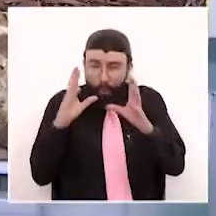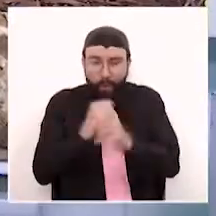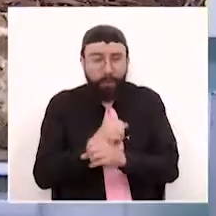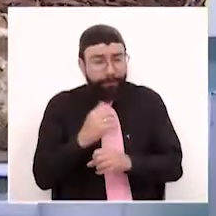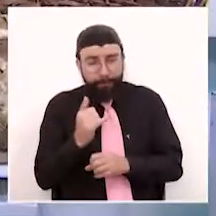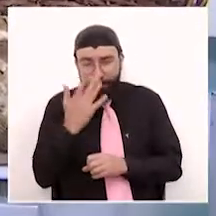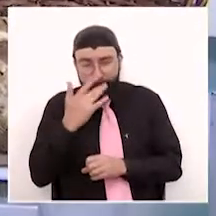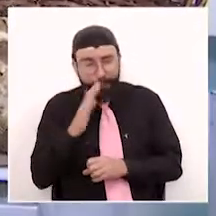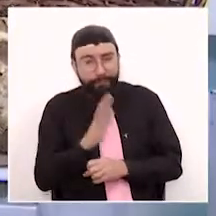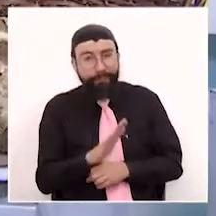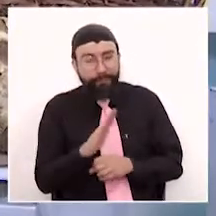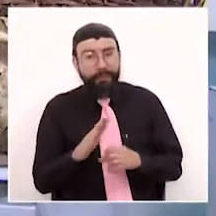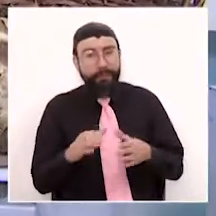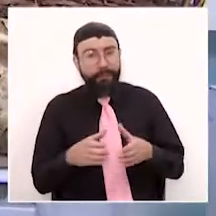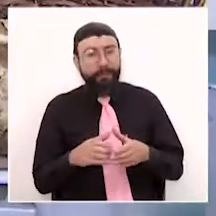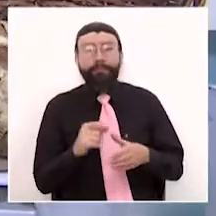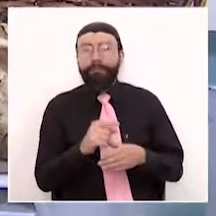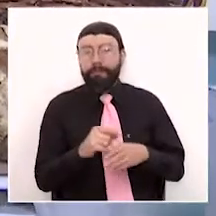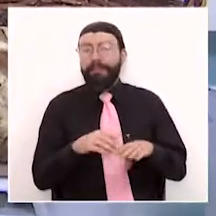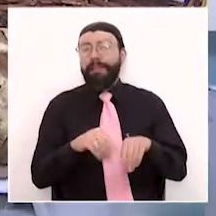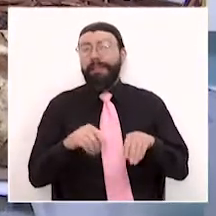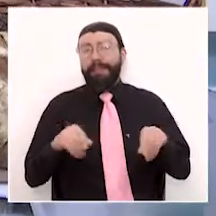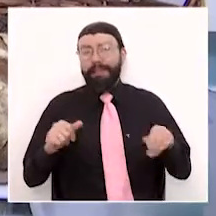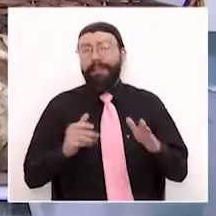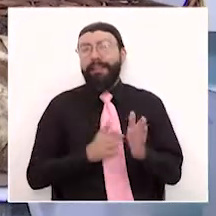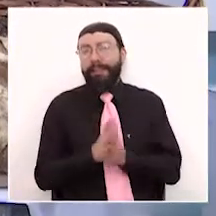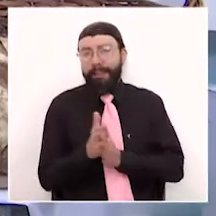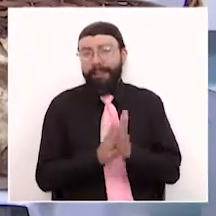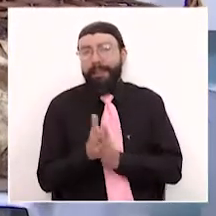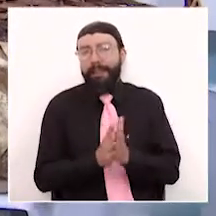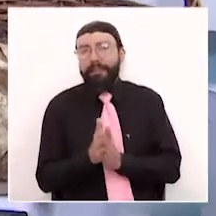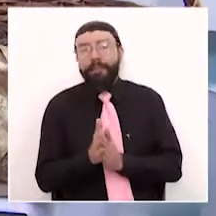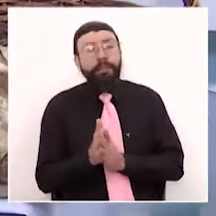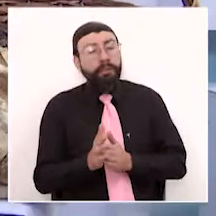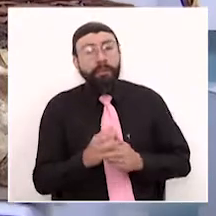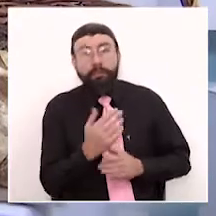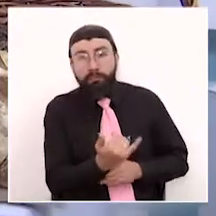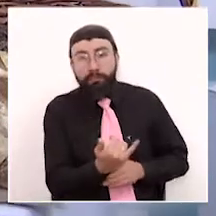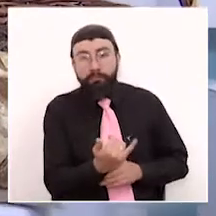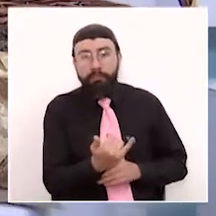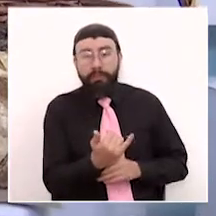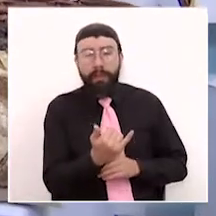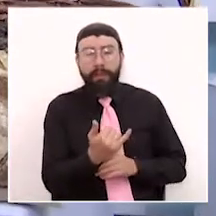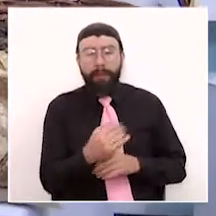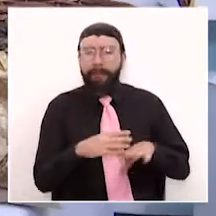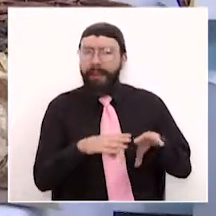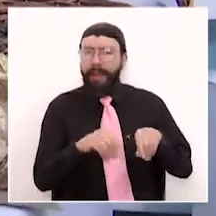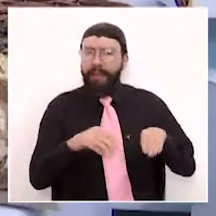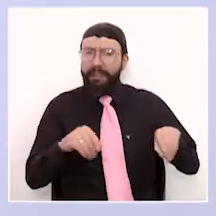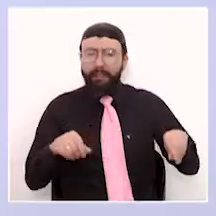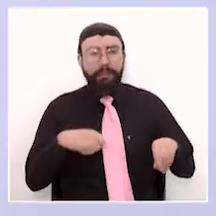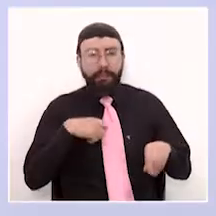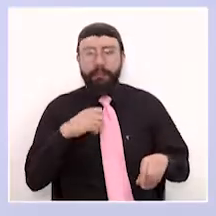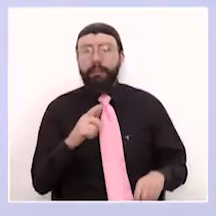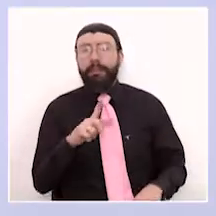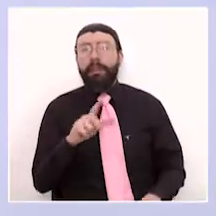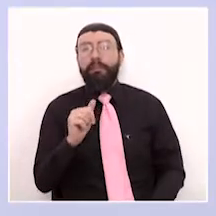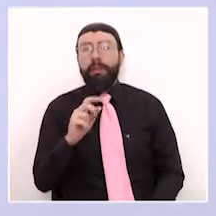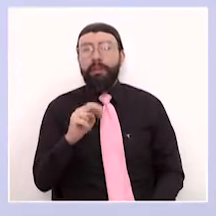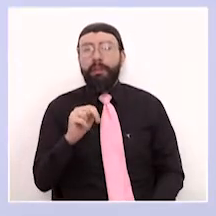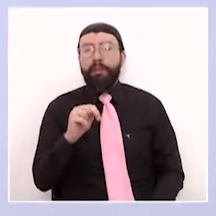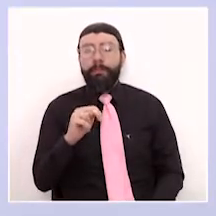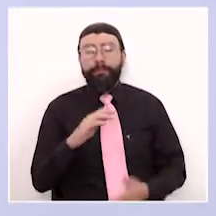Sí, por la harina de cacao. Y la harina de cacao es una harina que conserva los flavonoides y